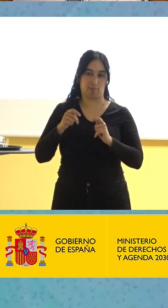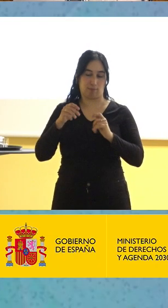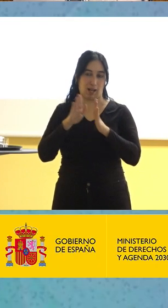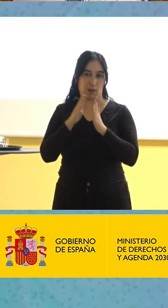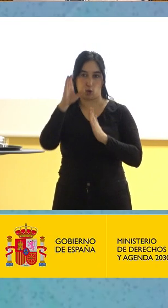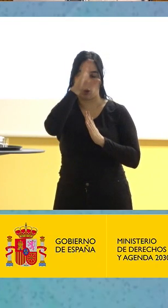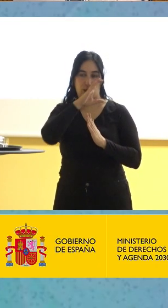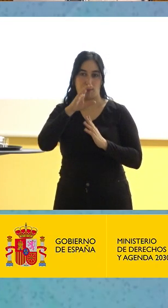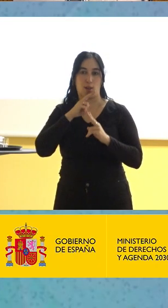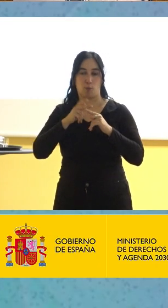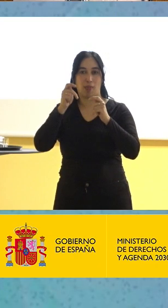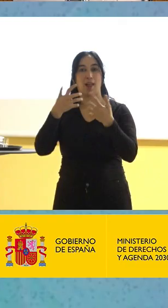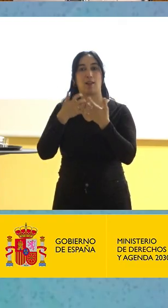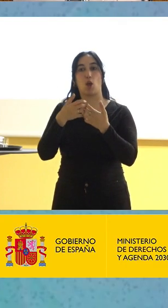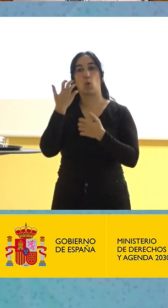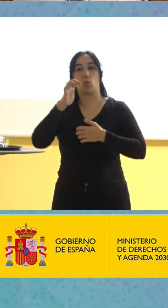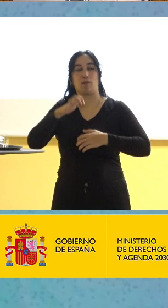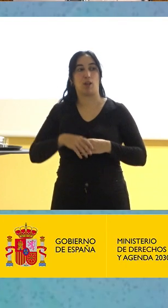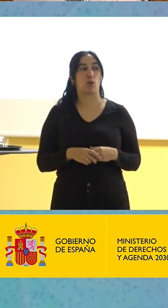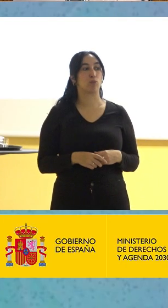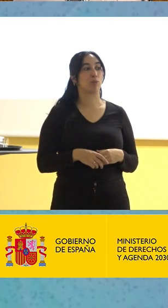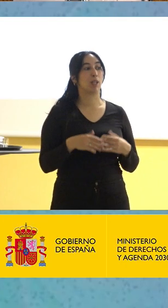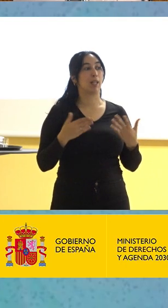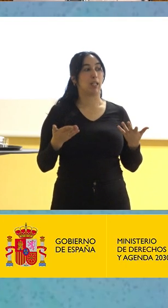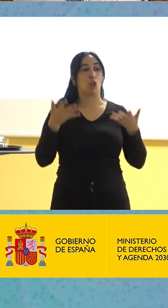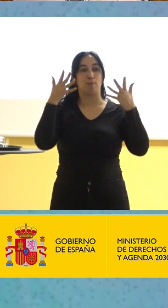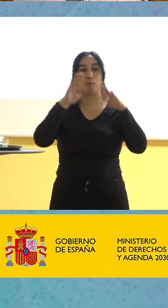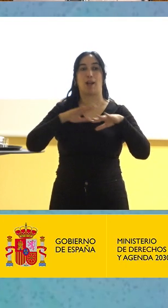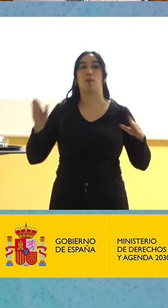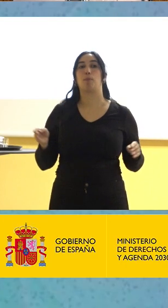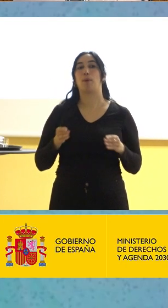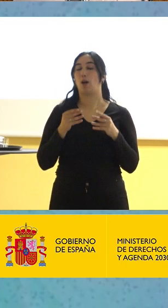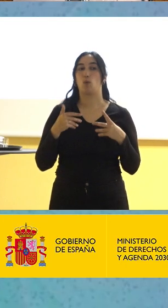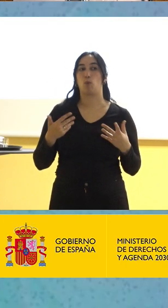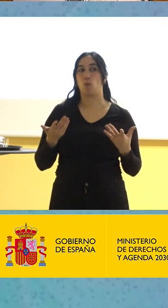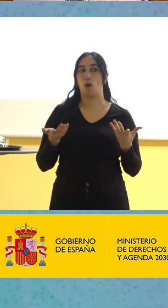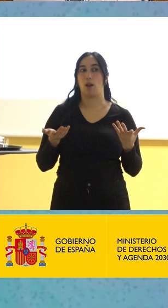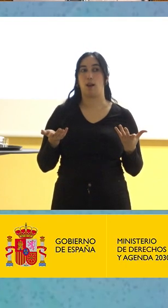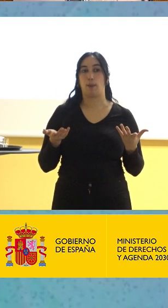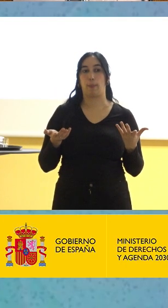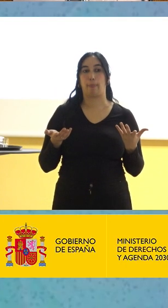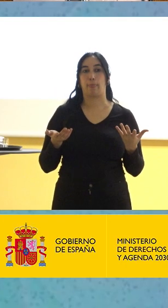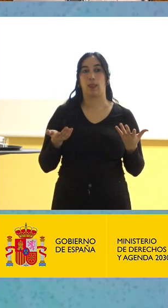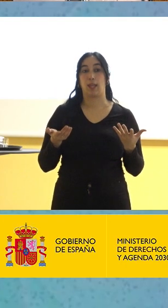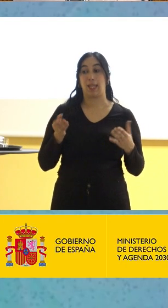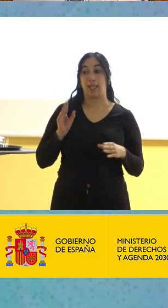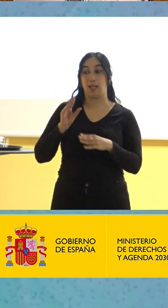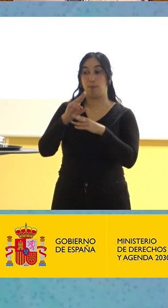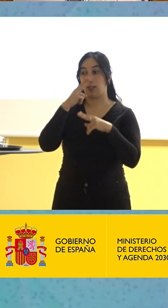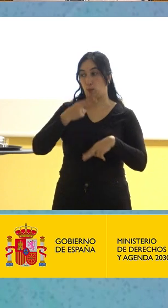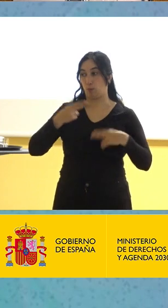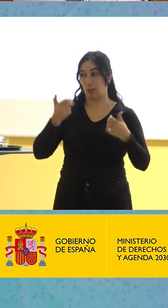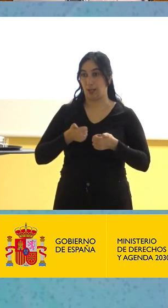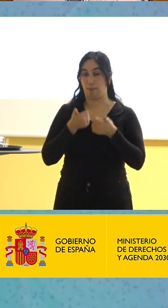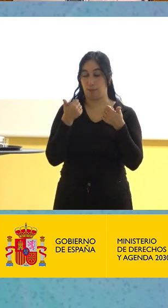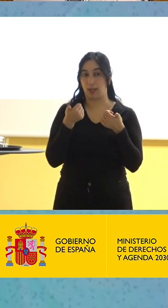¿vale? Entonces, bueno, pues las recomendaciones de mejora serían, pues, pues obviamente, el incremento de la inversión pública también